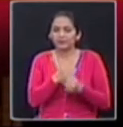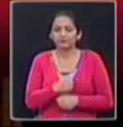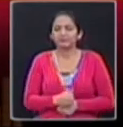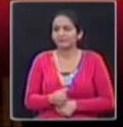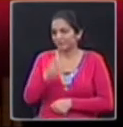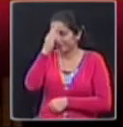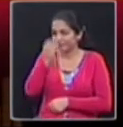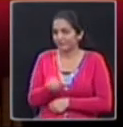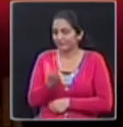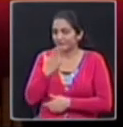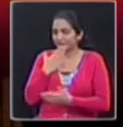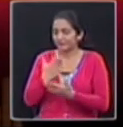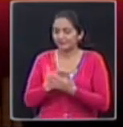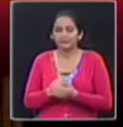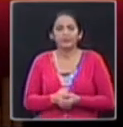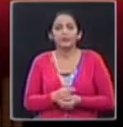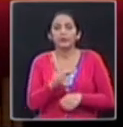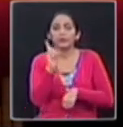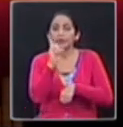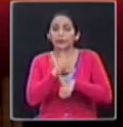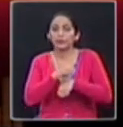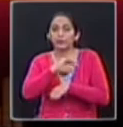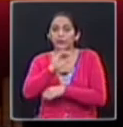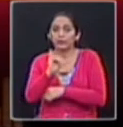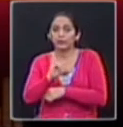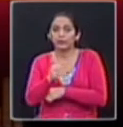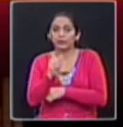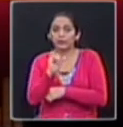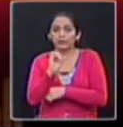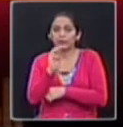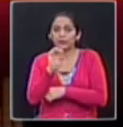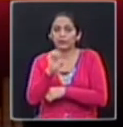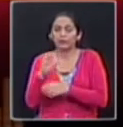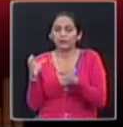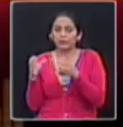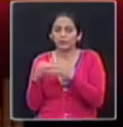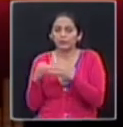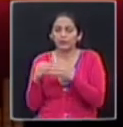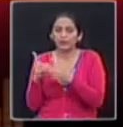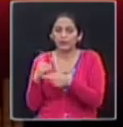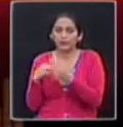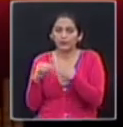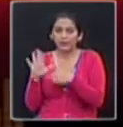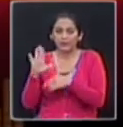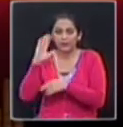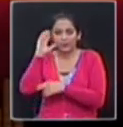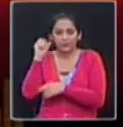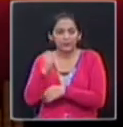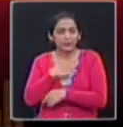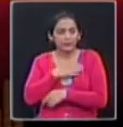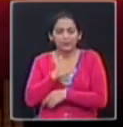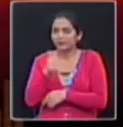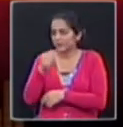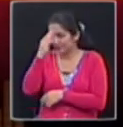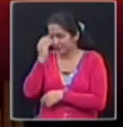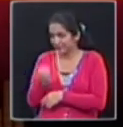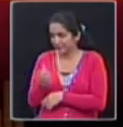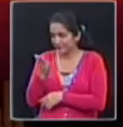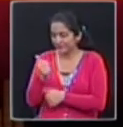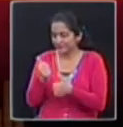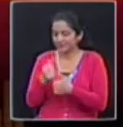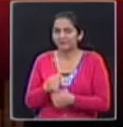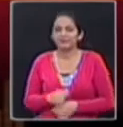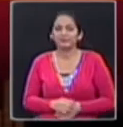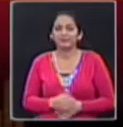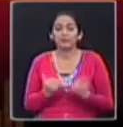También nos acompaña el doctor Jaime Moreno, director ejecutivo de la Cámara de Comercio de Cuenca. ¿Cómo le va, doctor? Buenos días. Bien, buenos días. Un gusto saludarles. El tema es